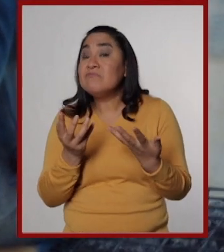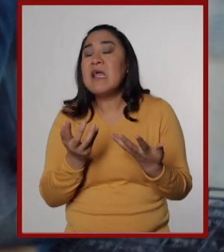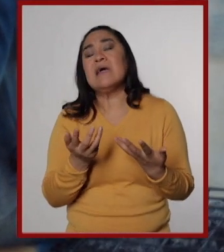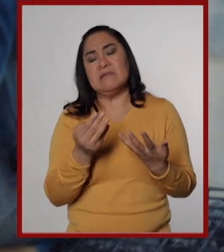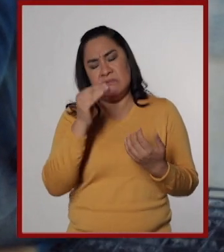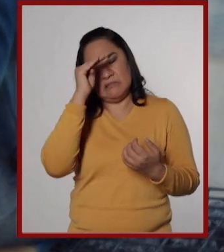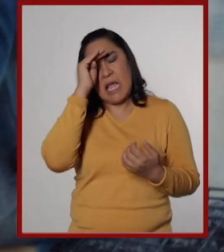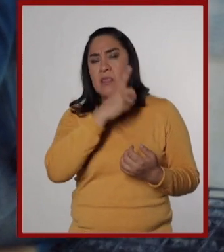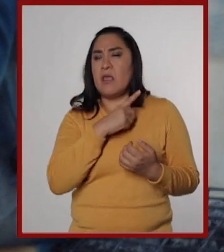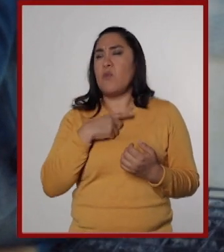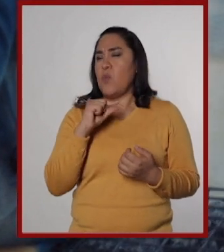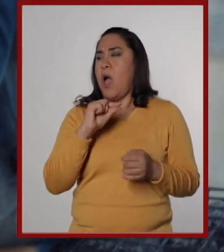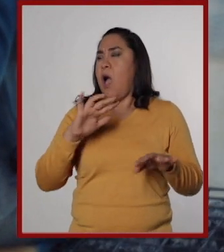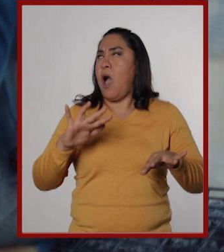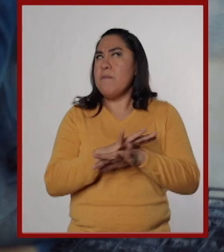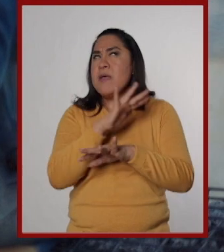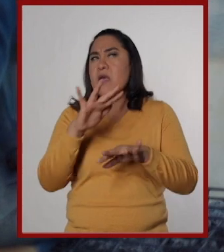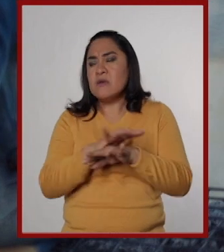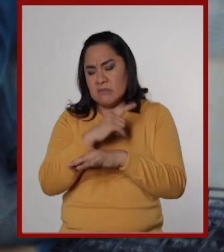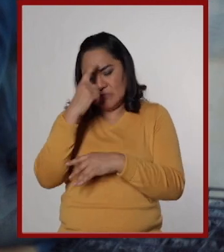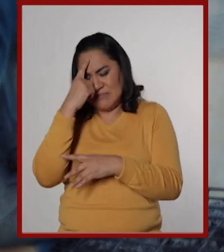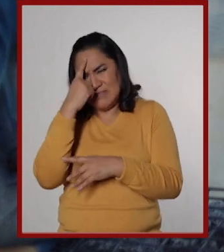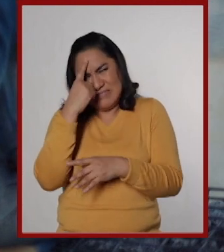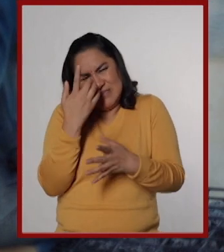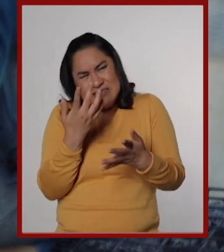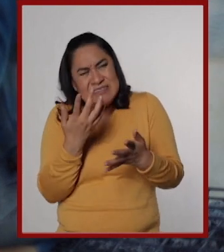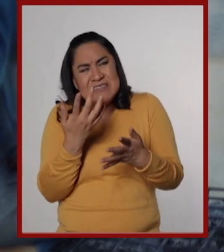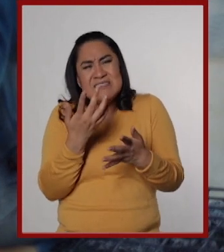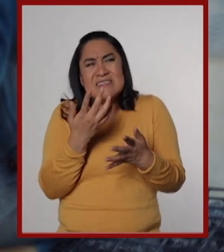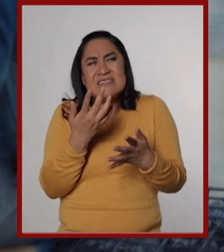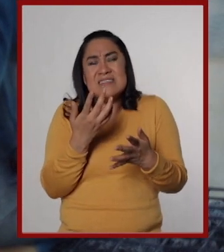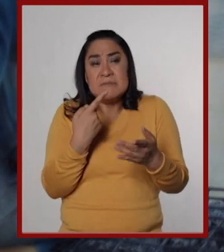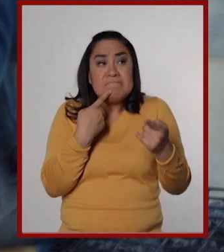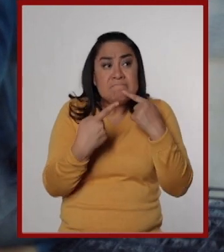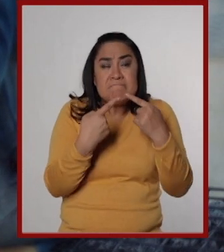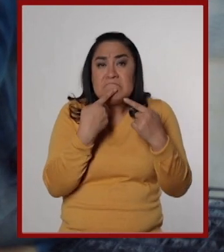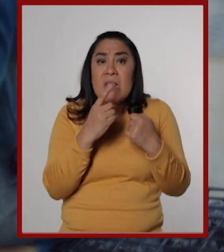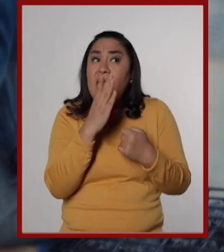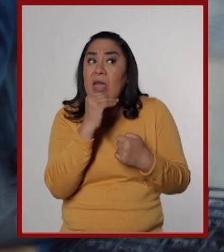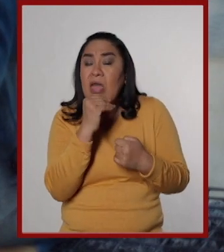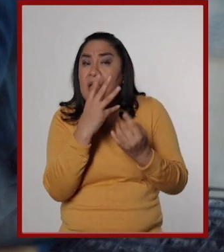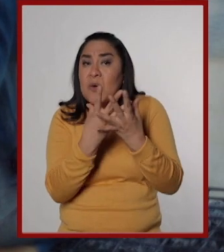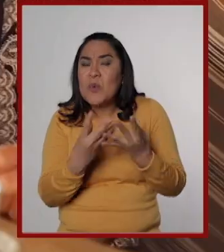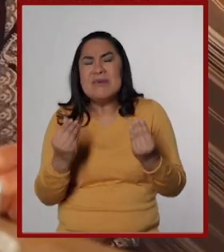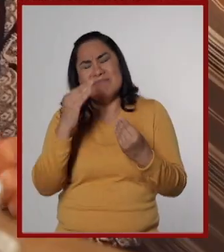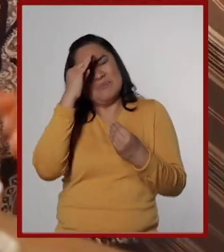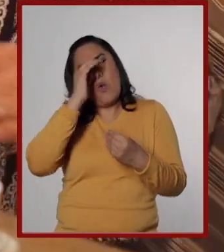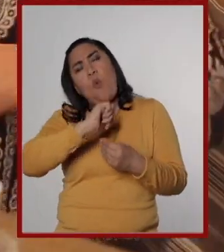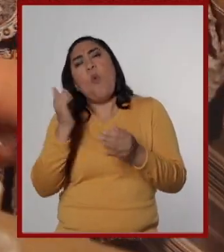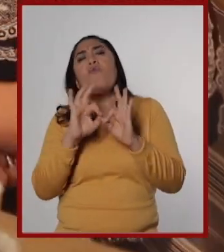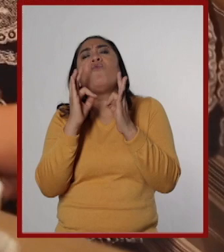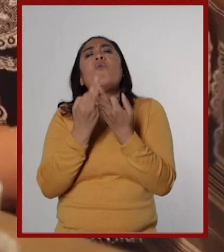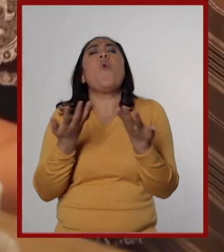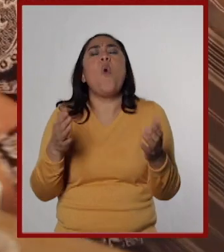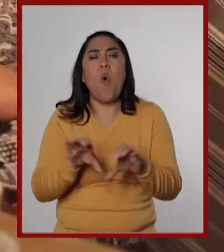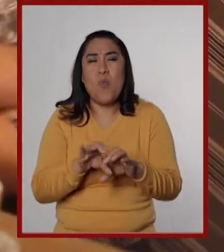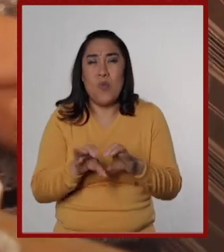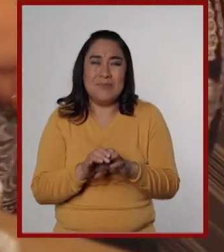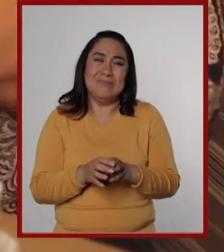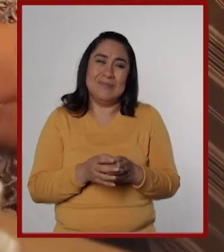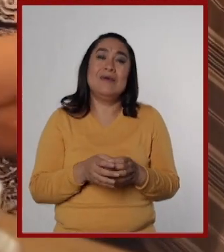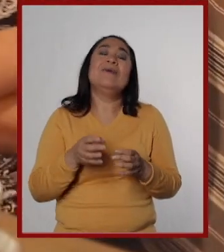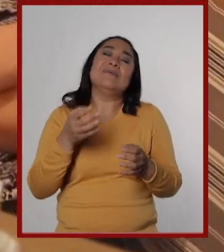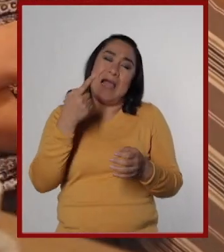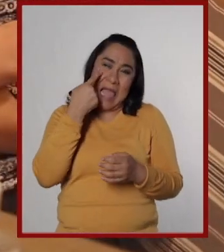como cambiar la dirección de lo que se está haciendo, ¿no? La dirección de la negociación. Y esto sucede porque la gente está como